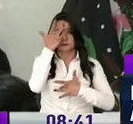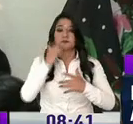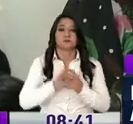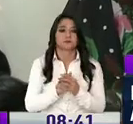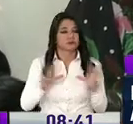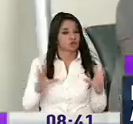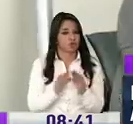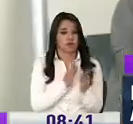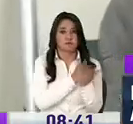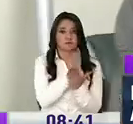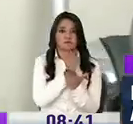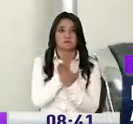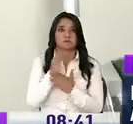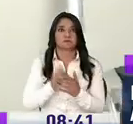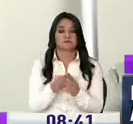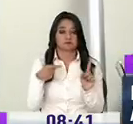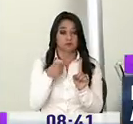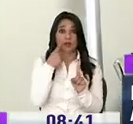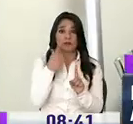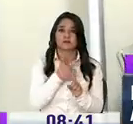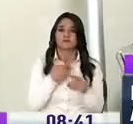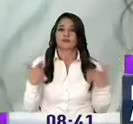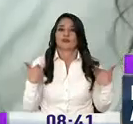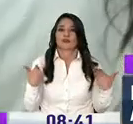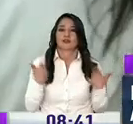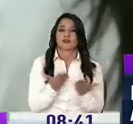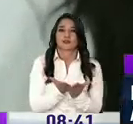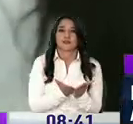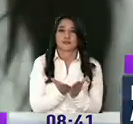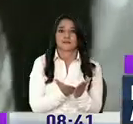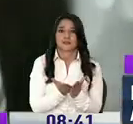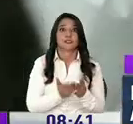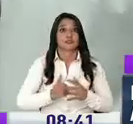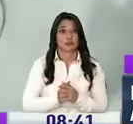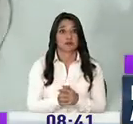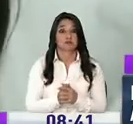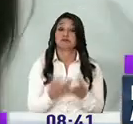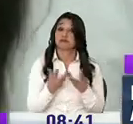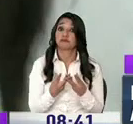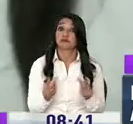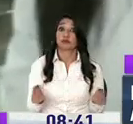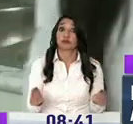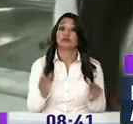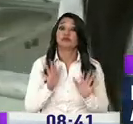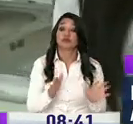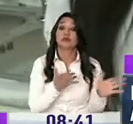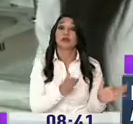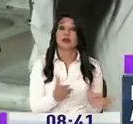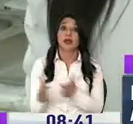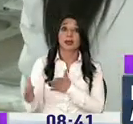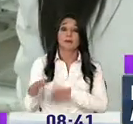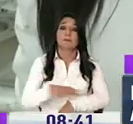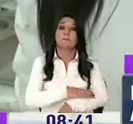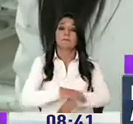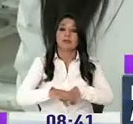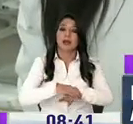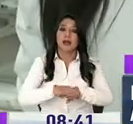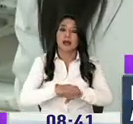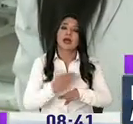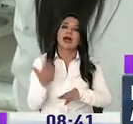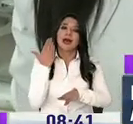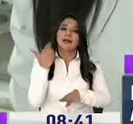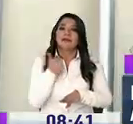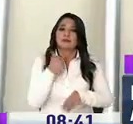las especialidades. Enrique mencionó estar contento con el servicio, el cual fue una solución para realizar una terapia en su pie tras un accidente